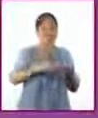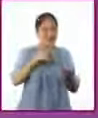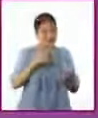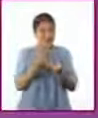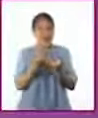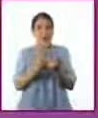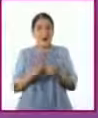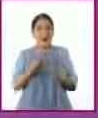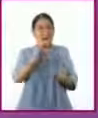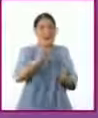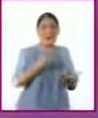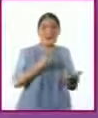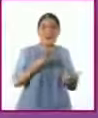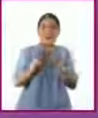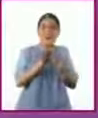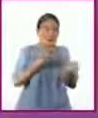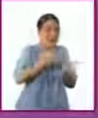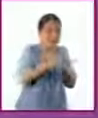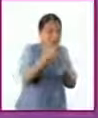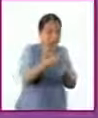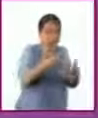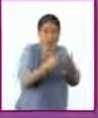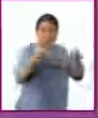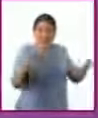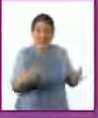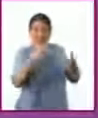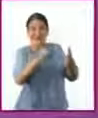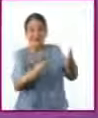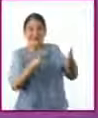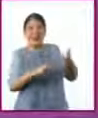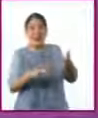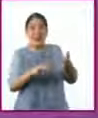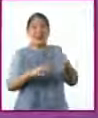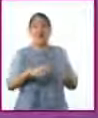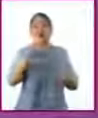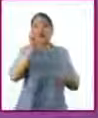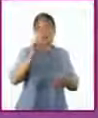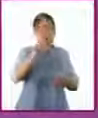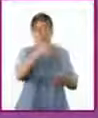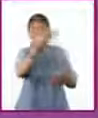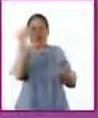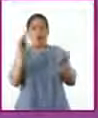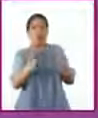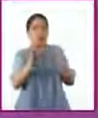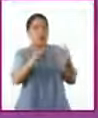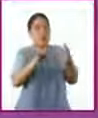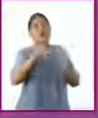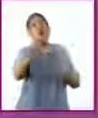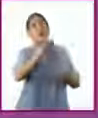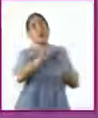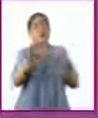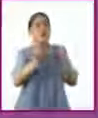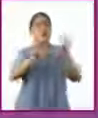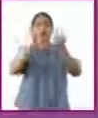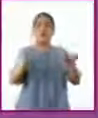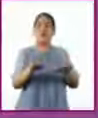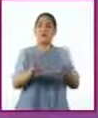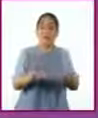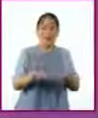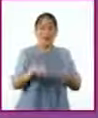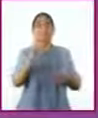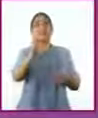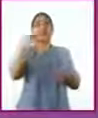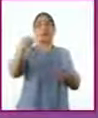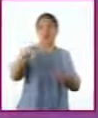historias. Si no sabes qué leer, puedes acercarte y preguntar o sentarte ante una computadora y teclear